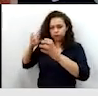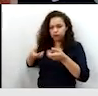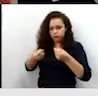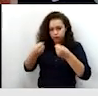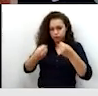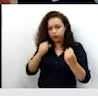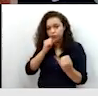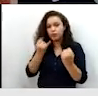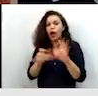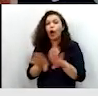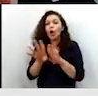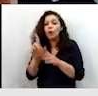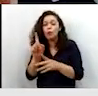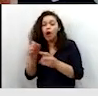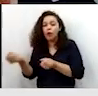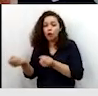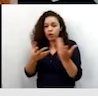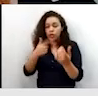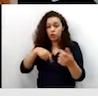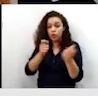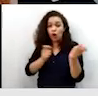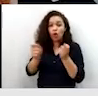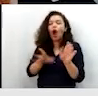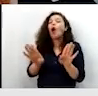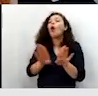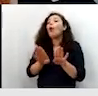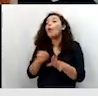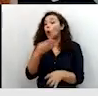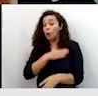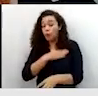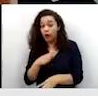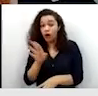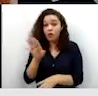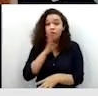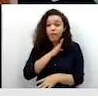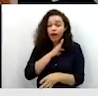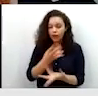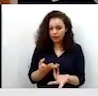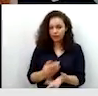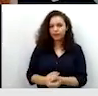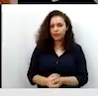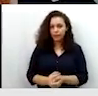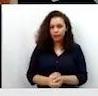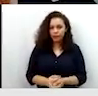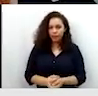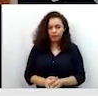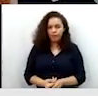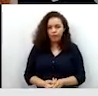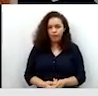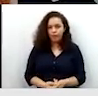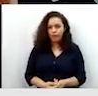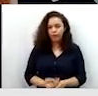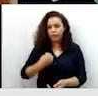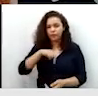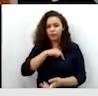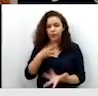para saber el buen manejo que estamos teniendo referente al agua. Porque si nosotros no